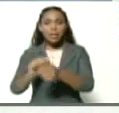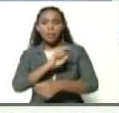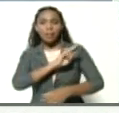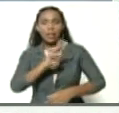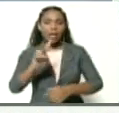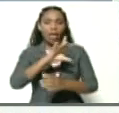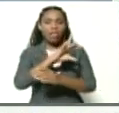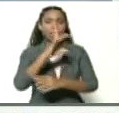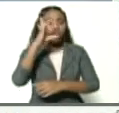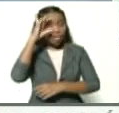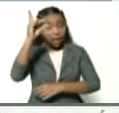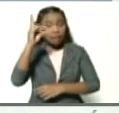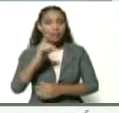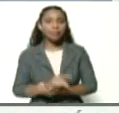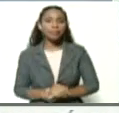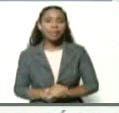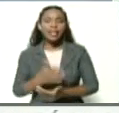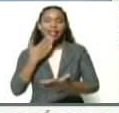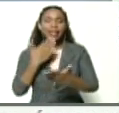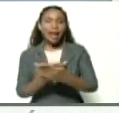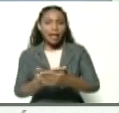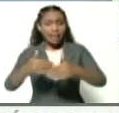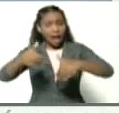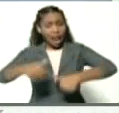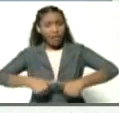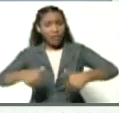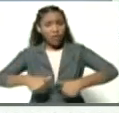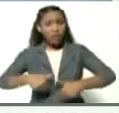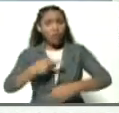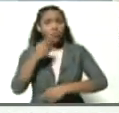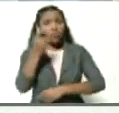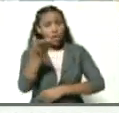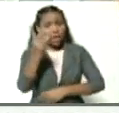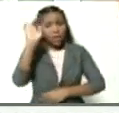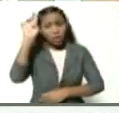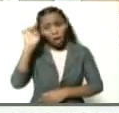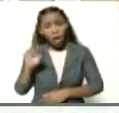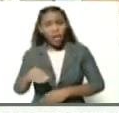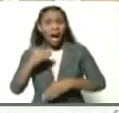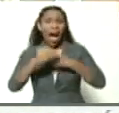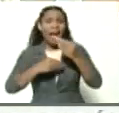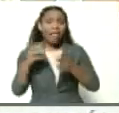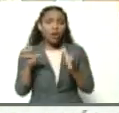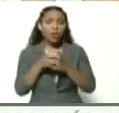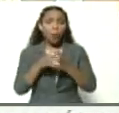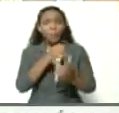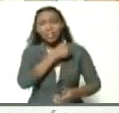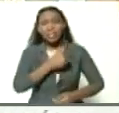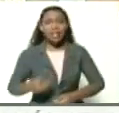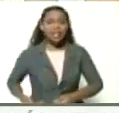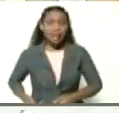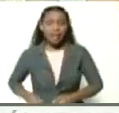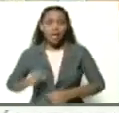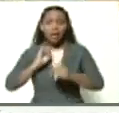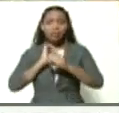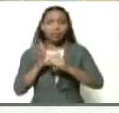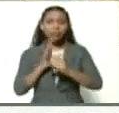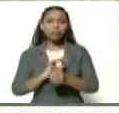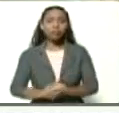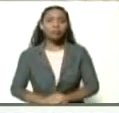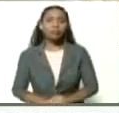vicepresidenta Delcy Rodríguez, les agradezco el esfuerzo que ustedes hacen diariamente a la Comisión Presidencial de la